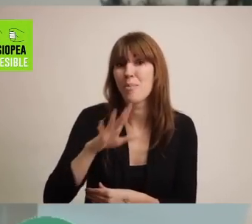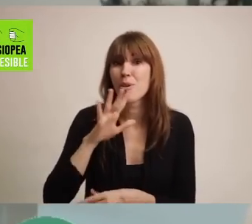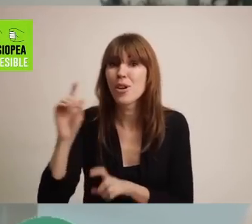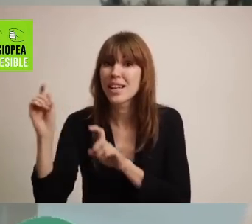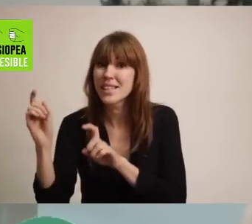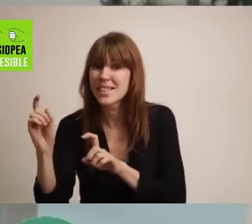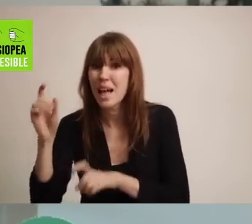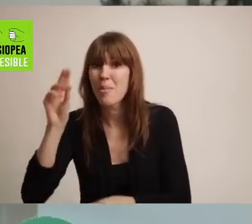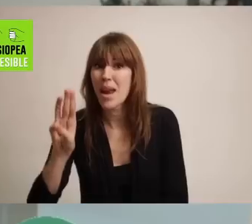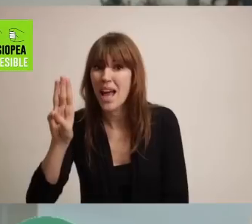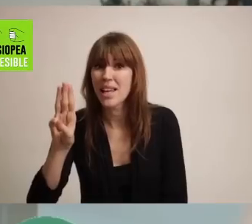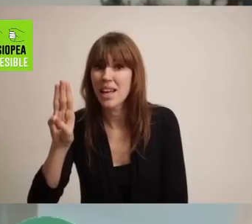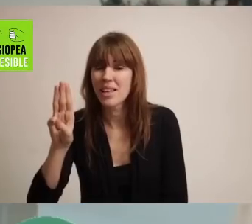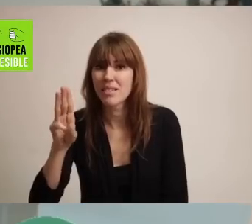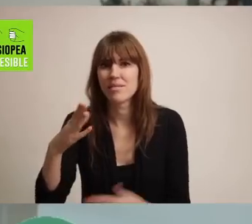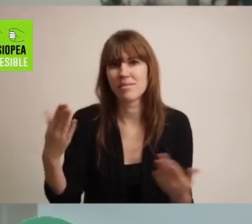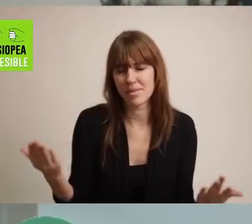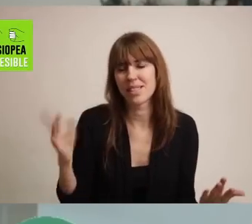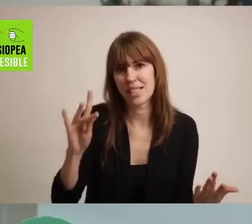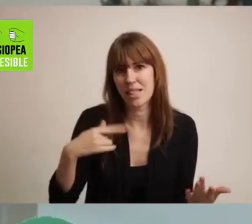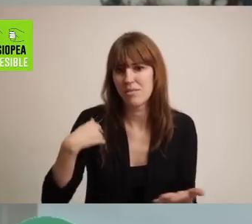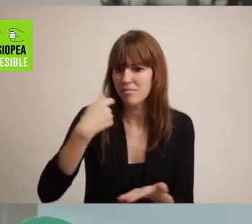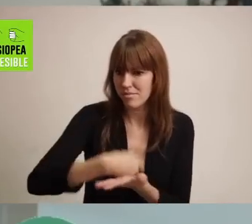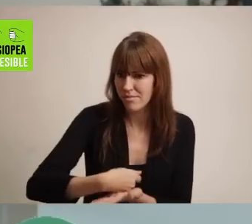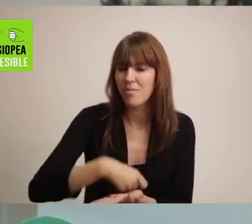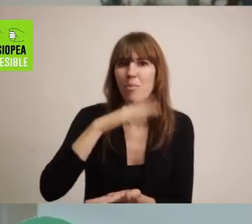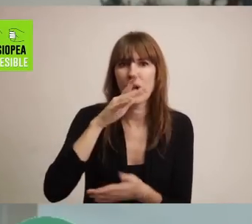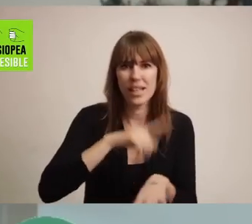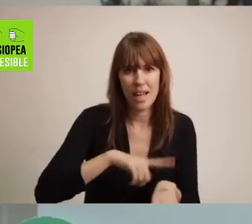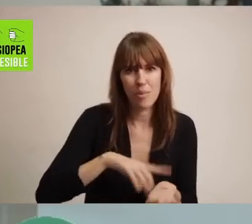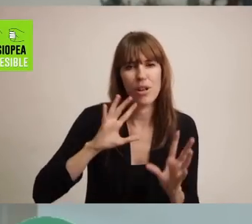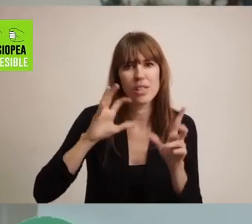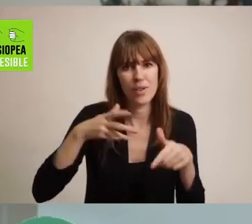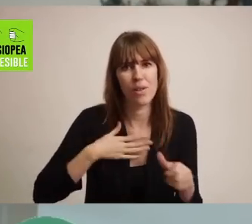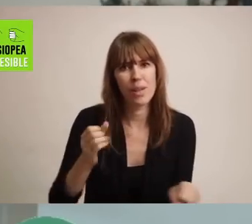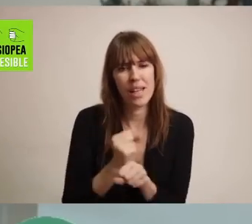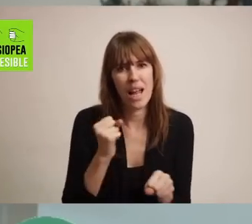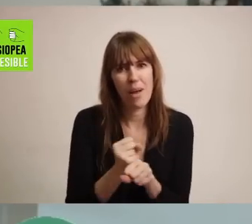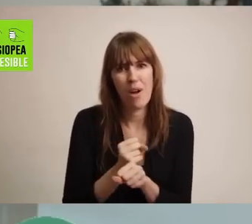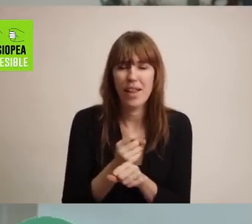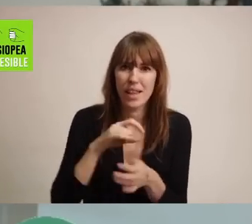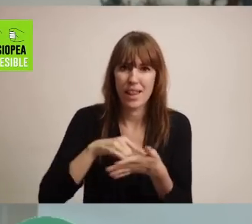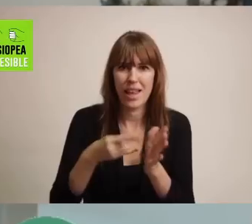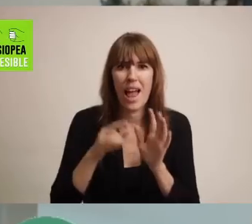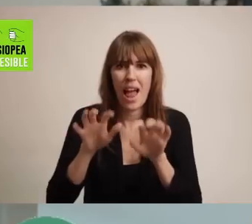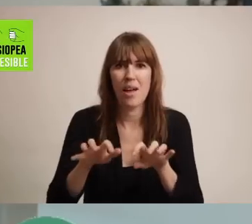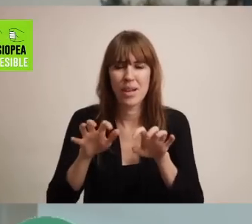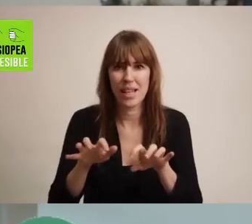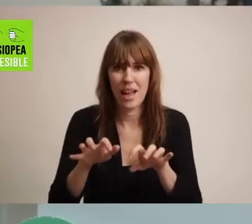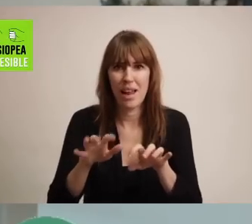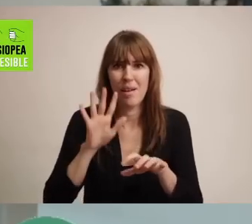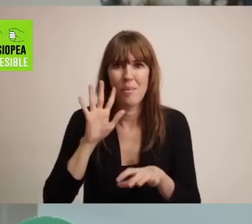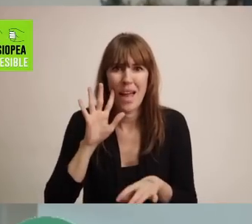Por el tiempo y el esfuerzo de mi trabajo de haber aprendido la técnica. Pero no llego ni a una quinta,